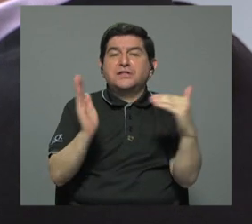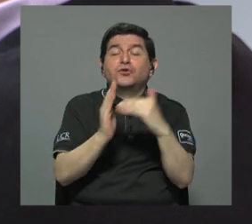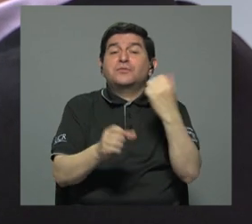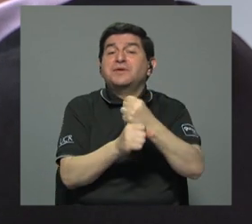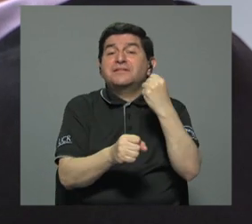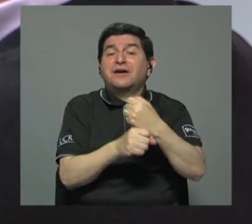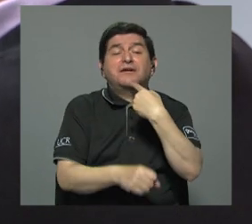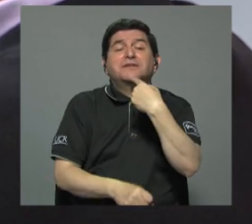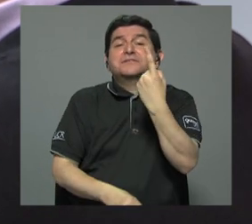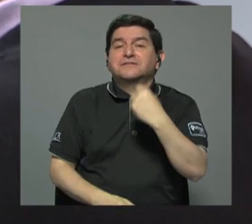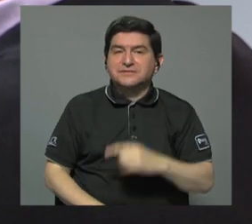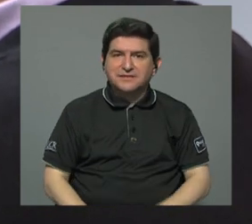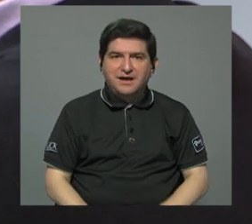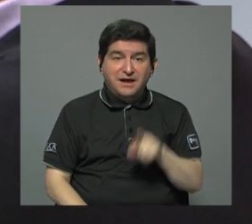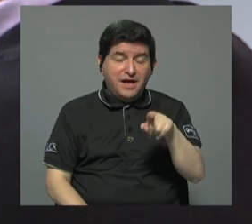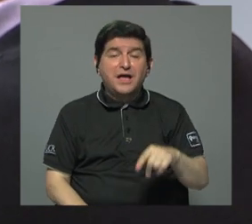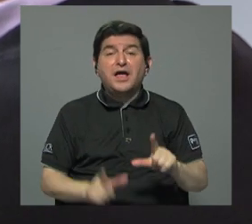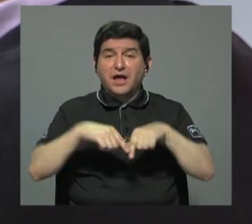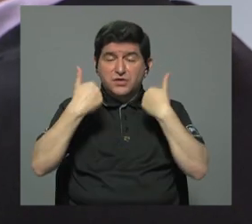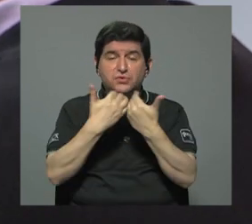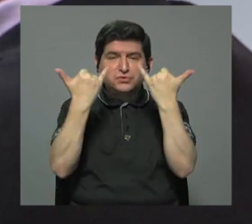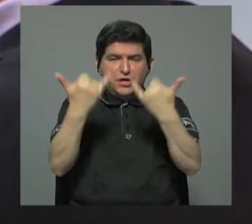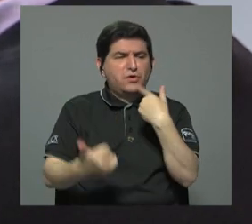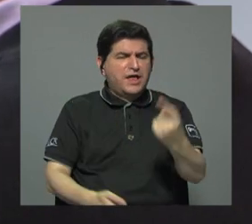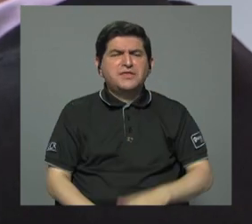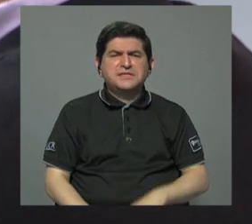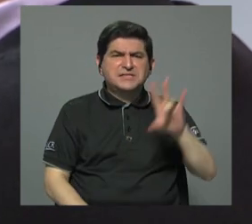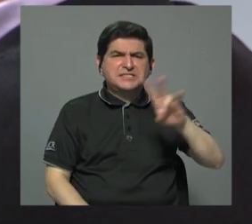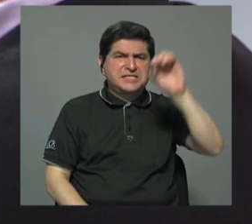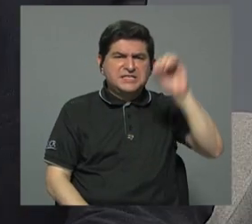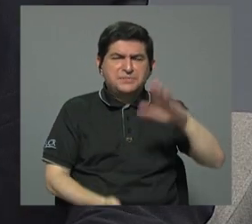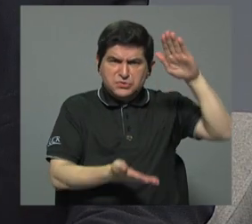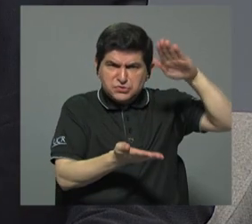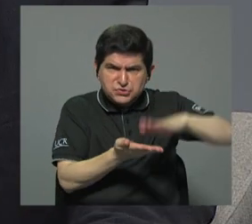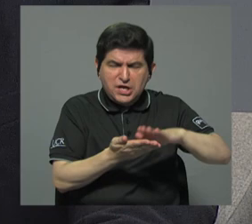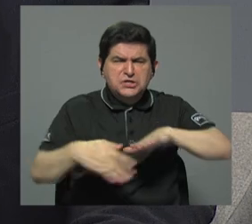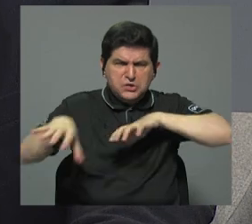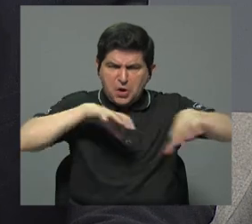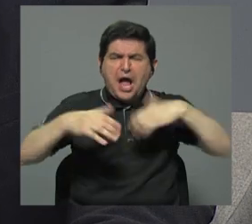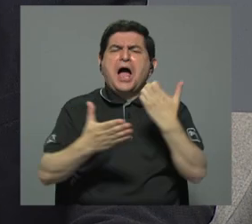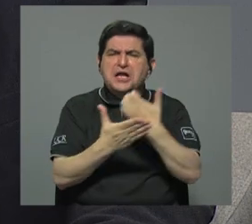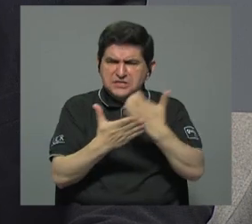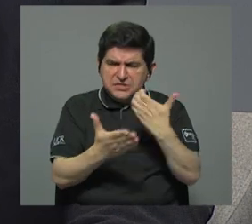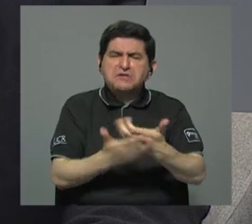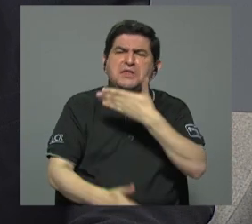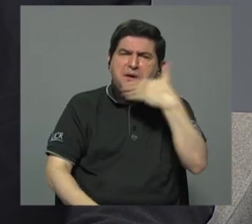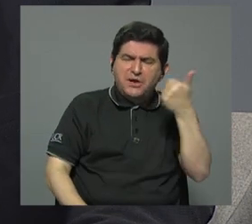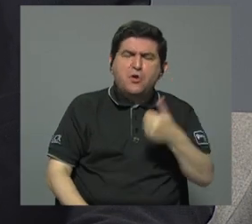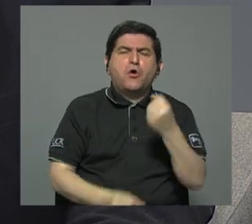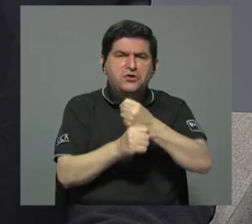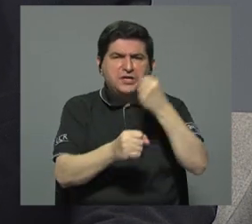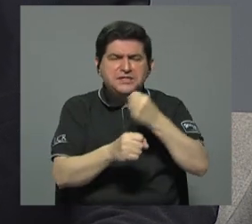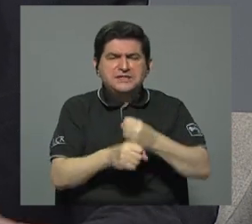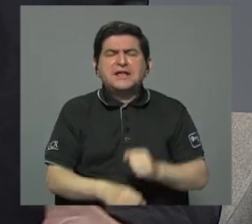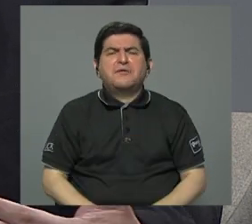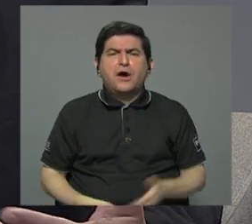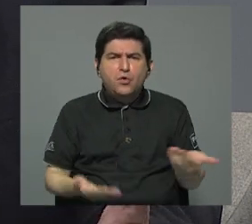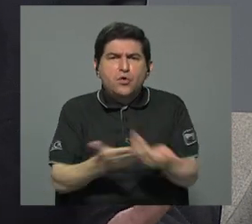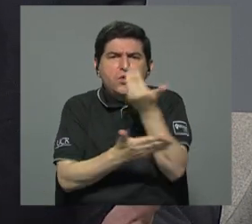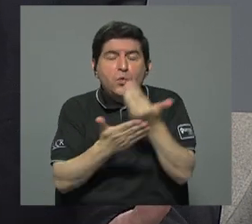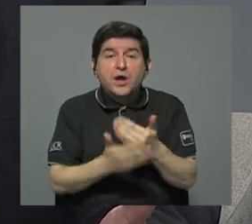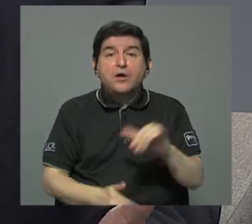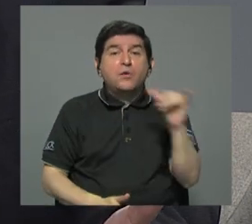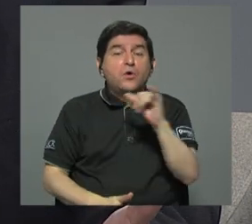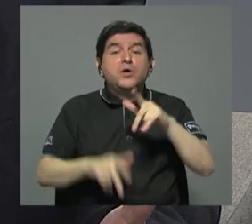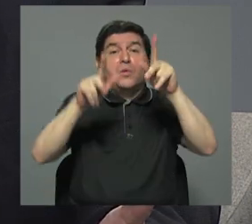Es decir, esos mismos sectores que hoy dicen que rebajando el 7% vamos a dinamizar la economía, vamos a crear puestos de trabajo, fueron los mismos